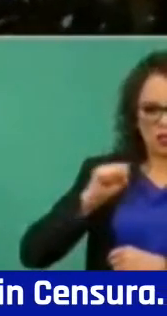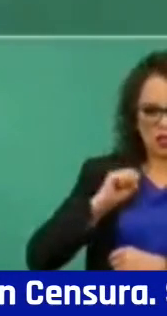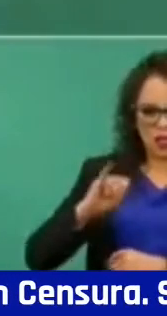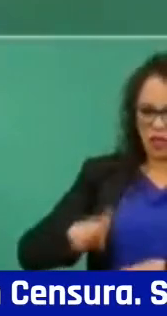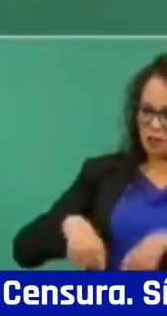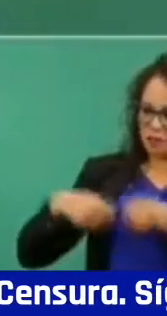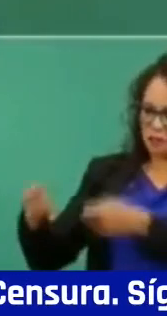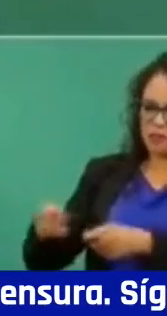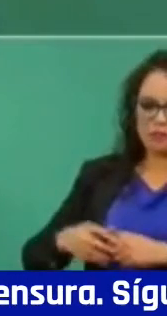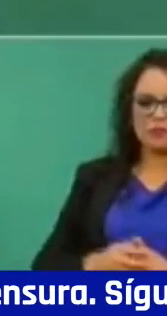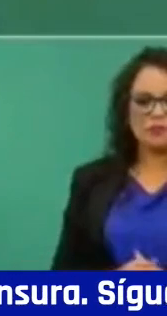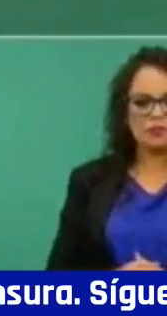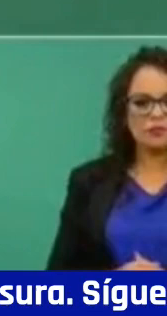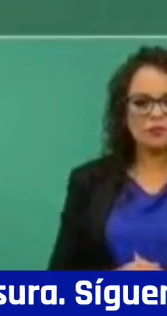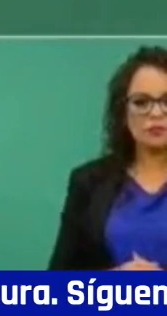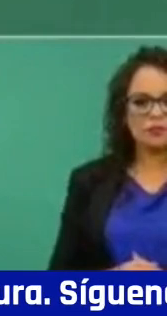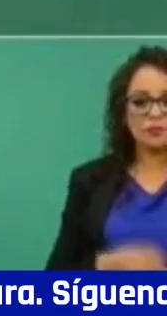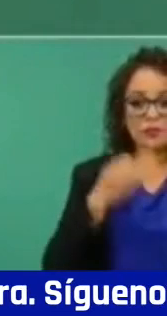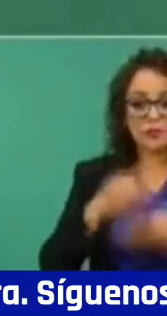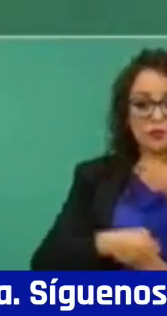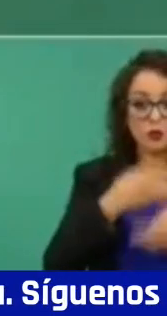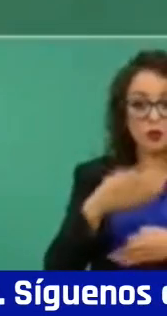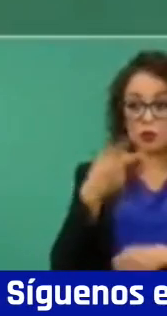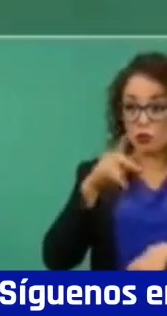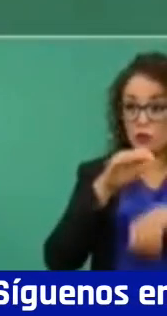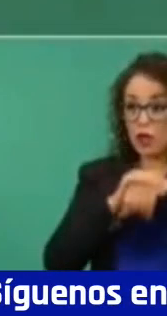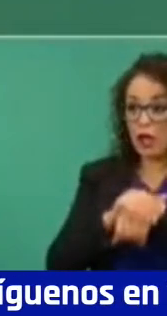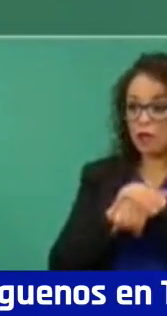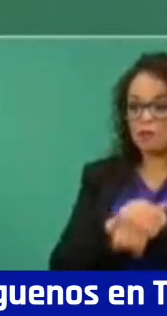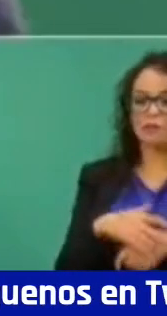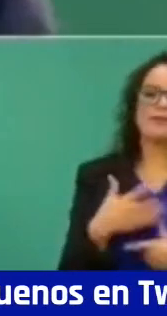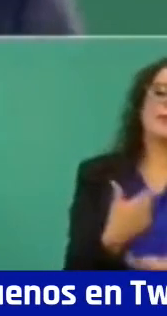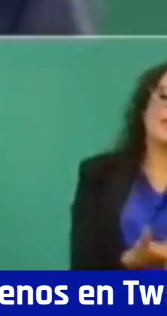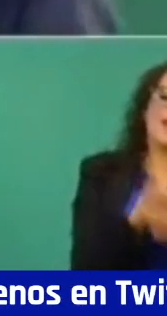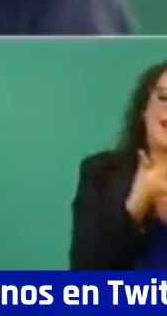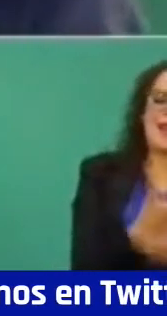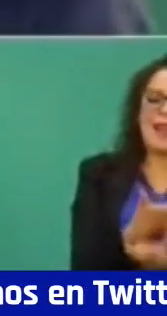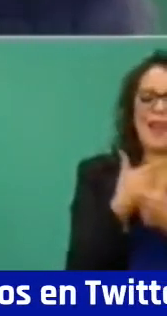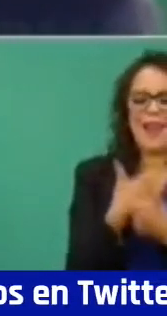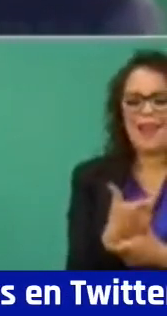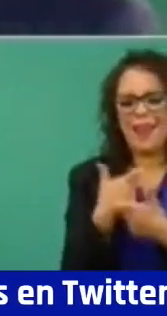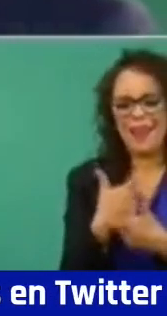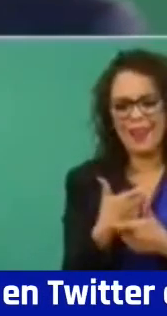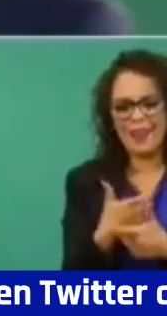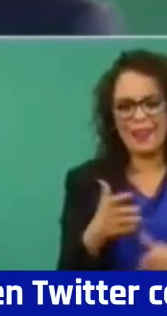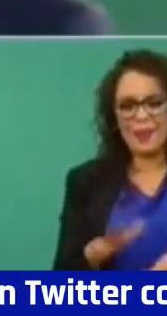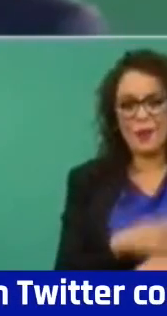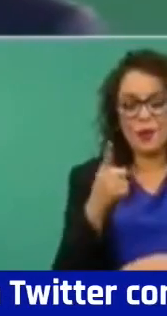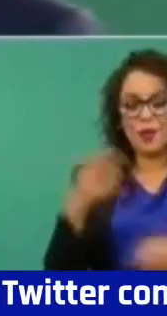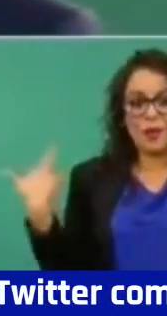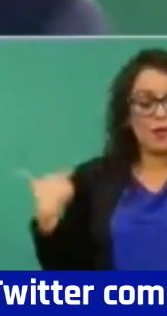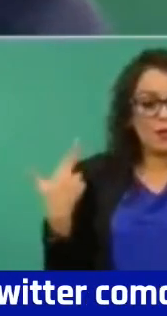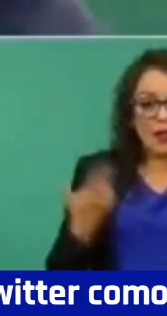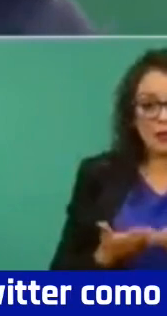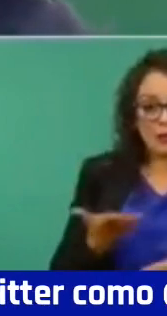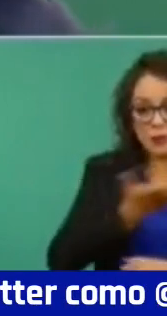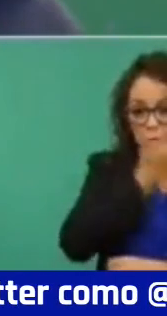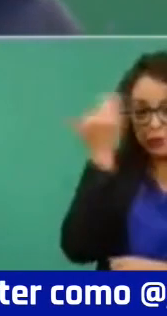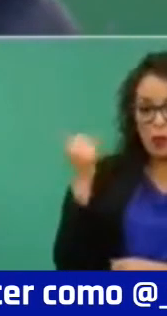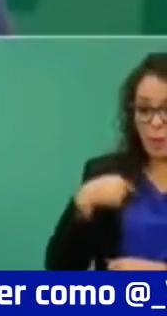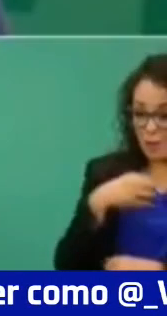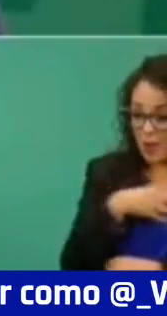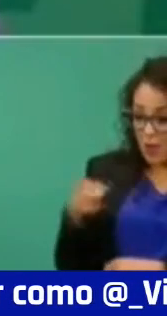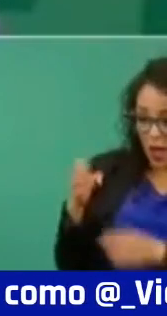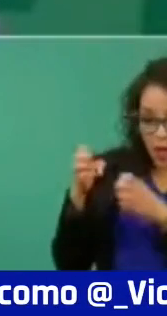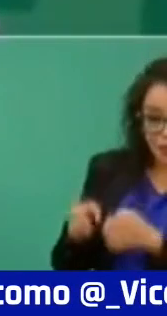y todos sus amigos se pusieron a reír porque el maestro no sabía ya estaba mi